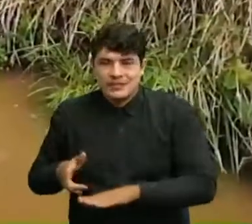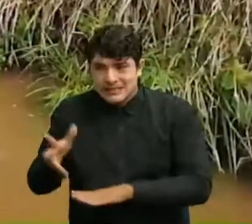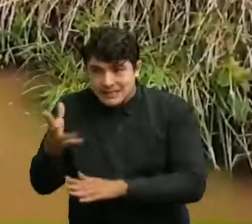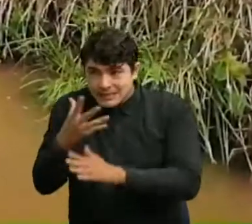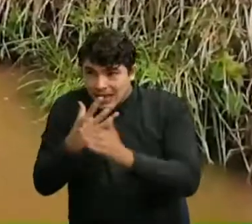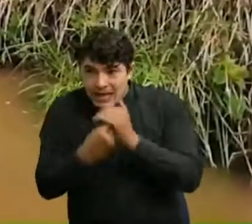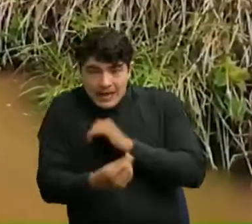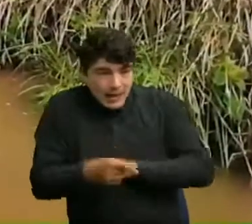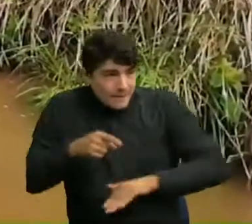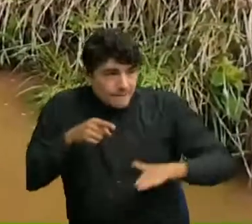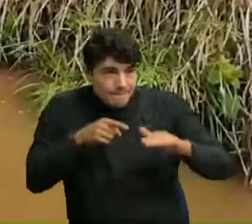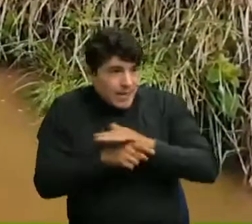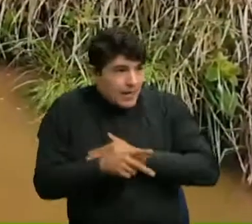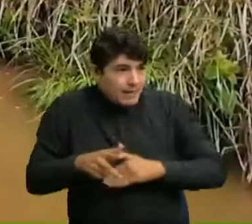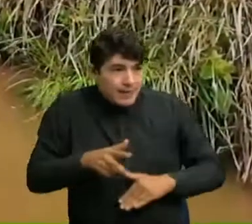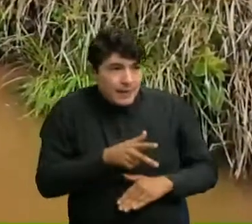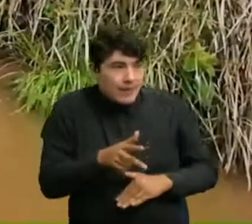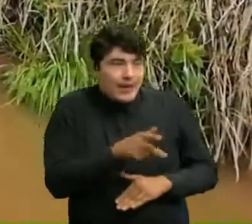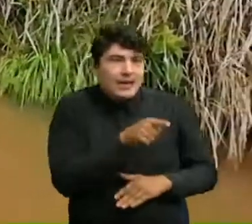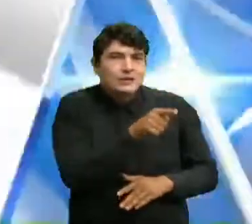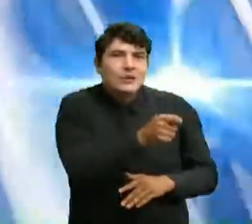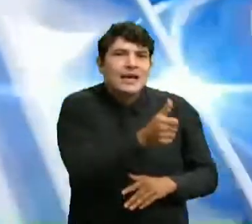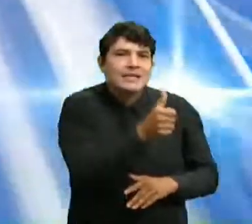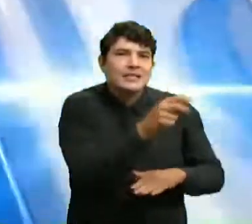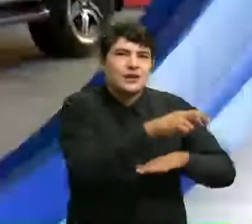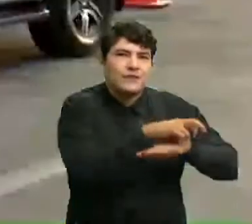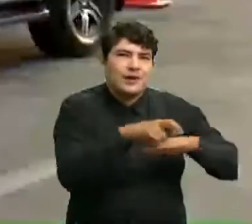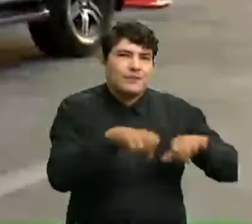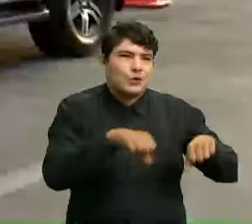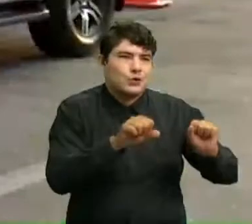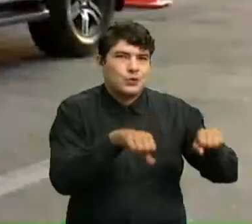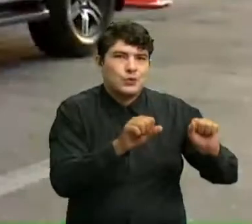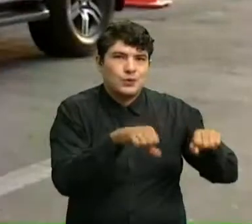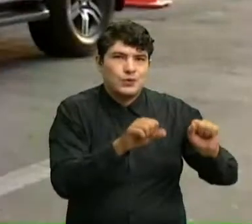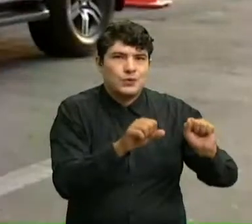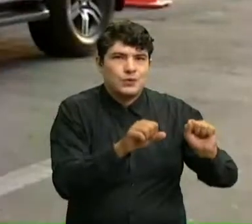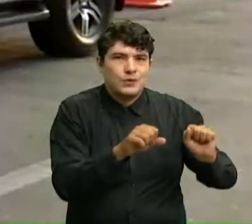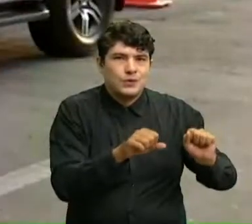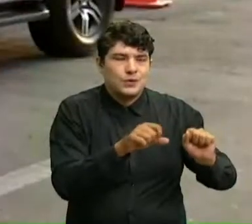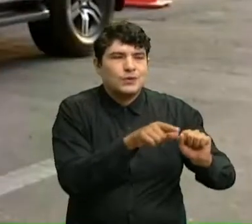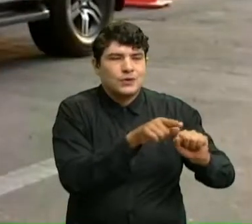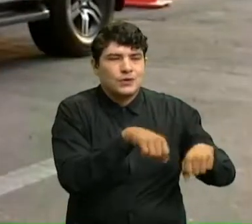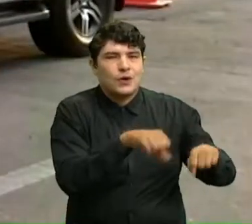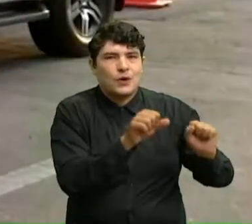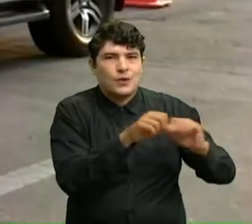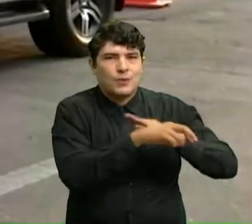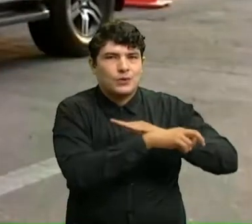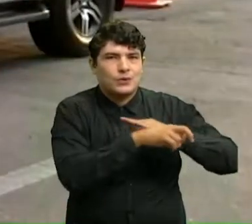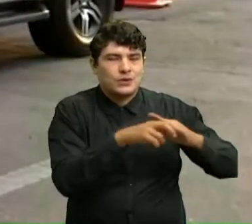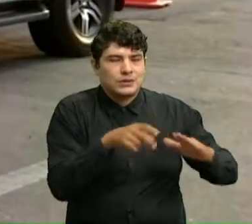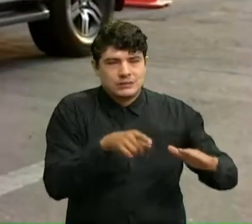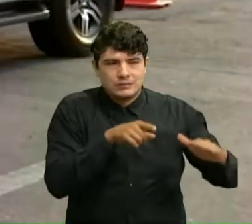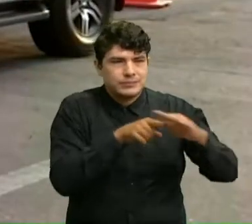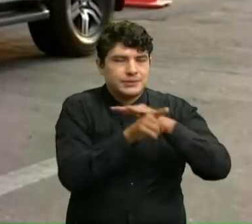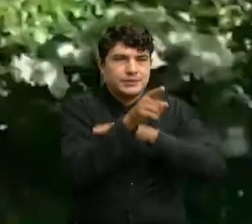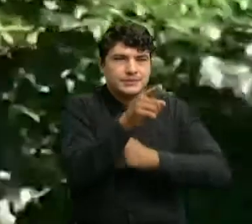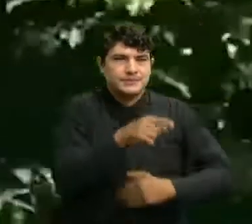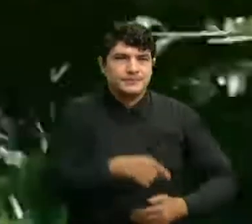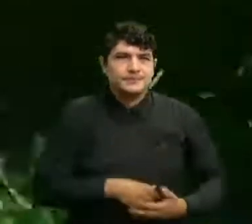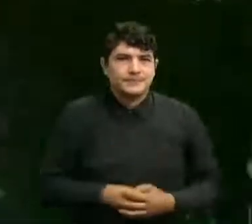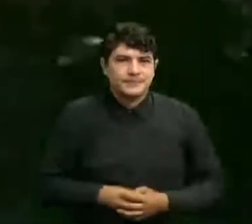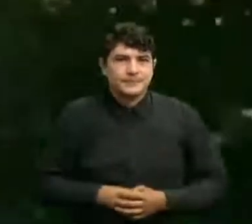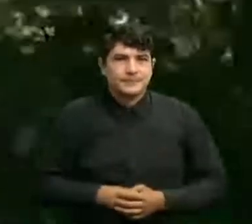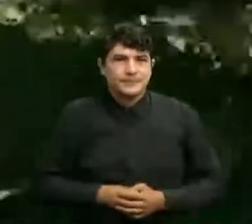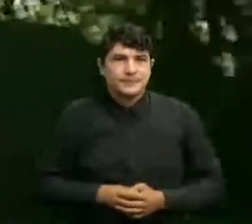habitante del sector, quien opuso resistencia y fue lesionado con un arma de fuego. Es de anotar de que el sujeto de 35 años